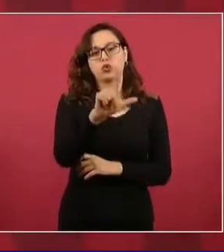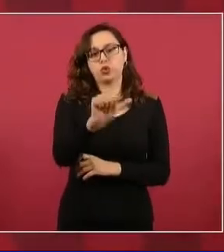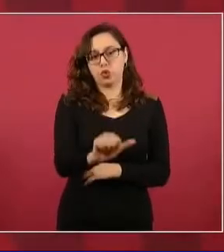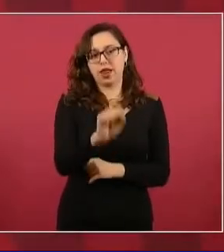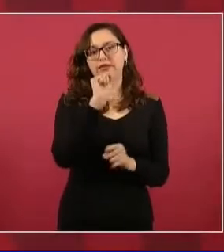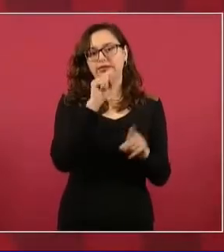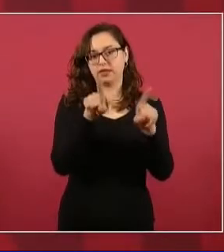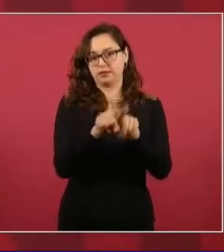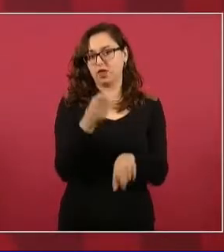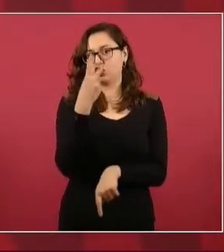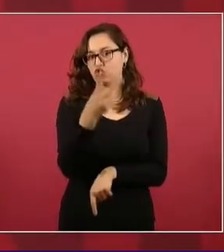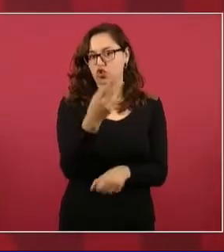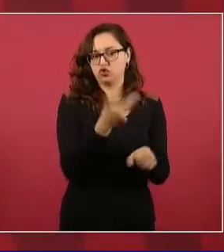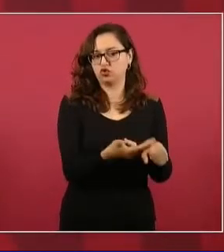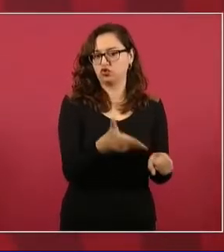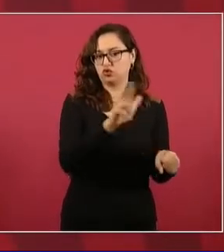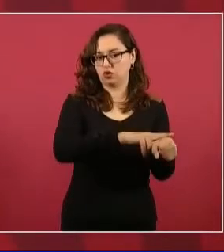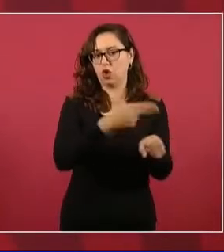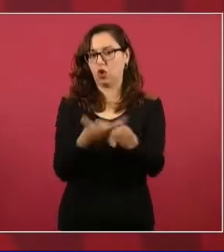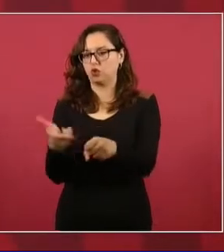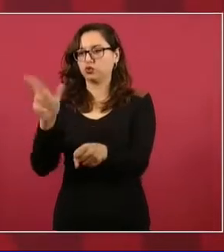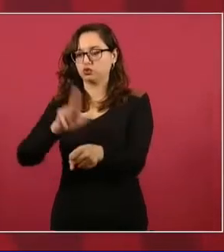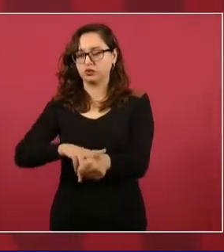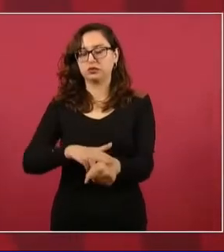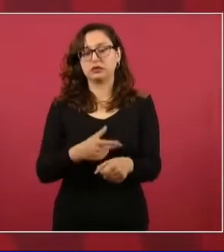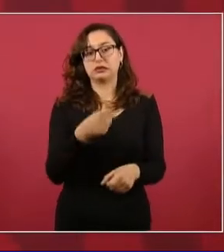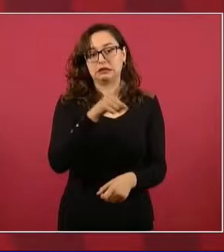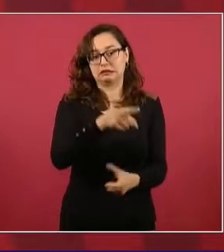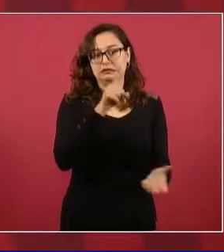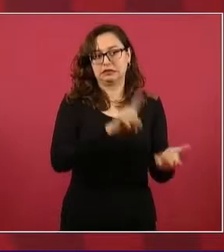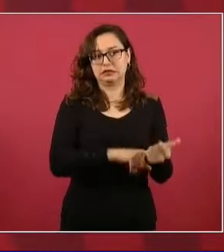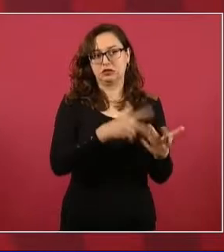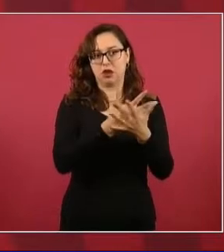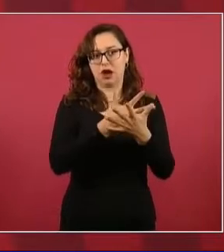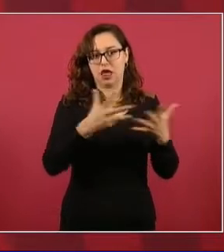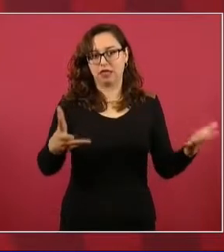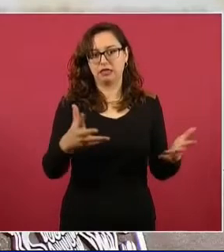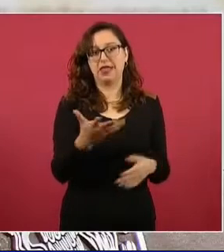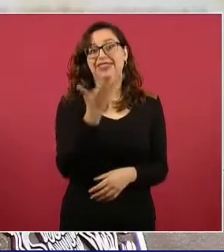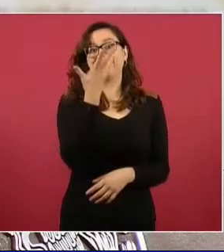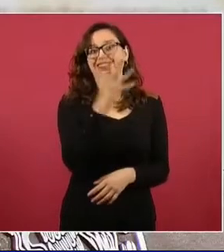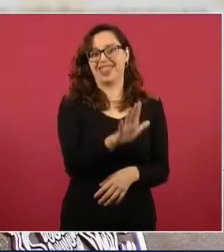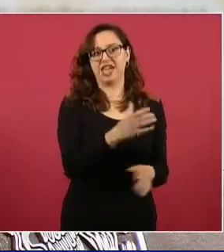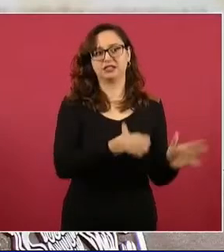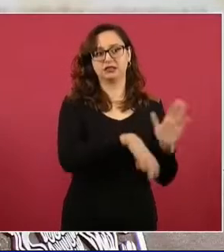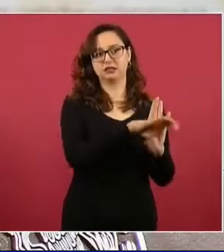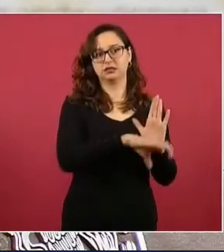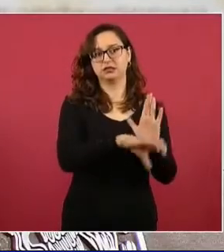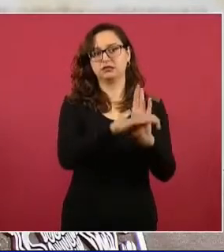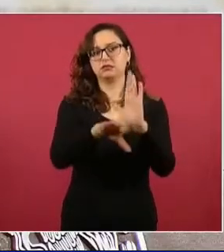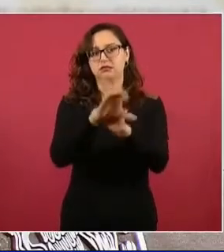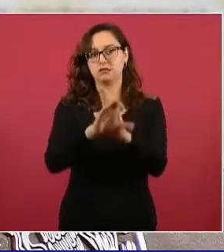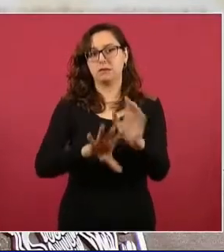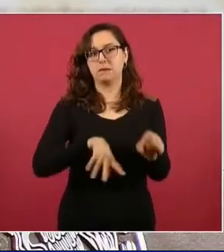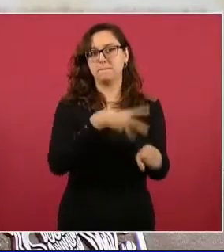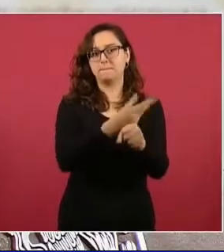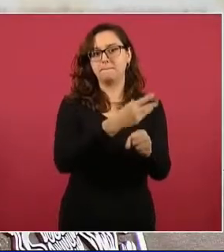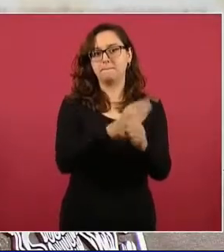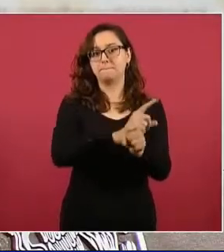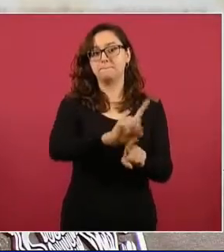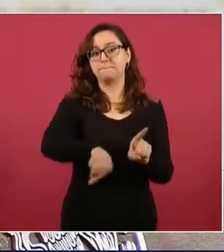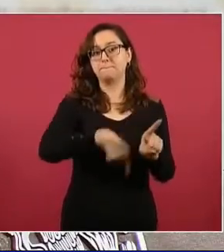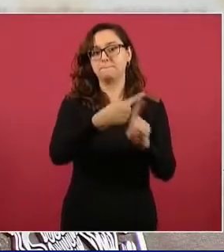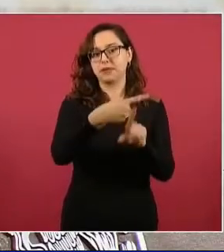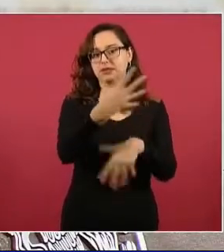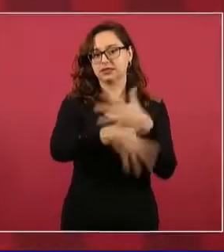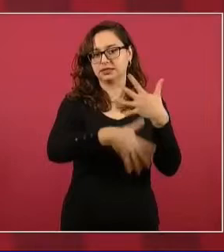de medicina familiar, es una unidad grande de 10 consultorios que se va a crecer a 15, y el hospital que está pasado a ser un hospital